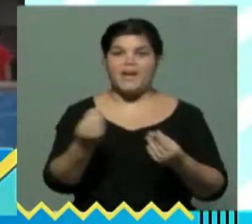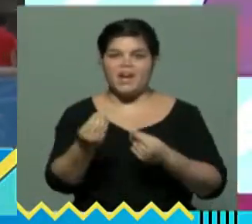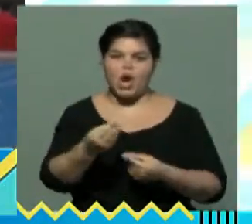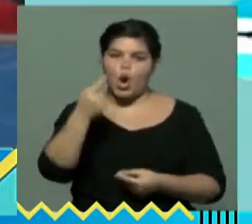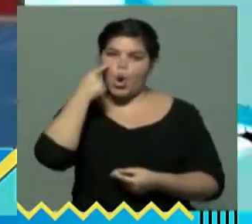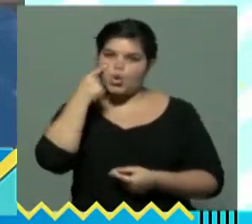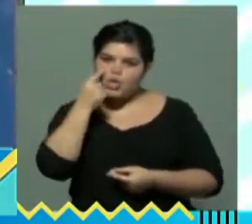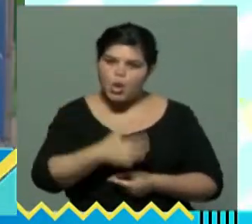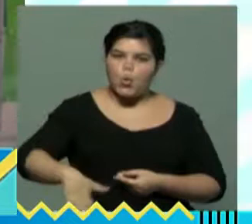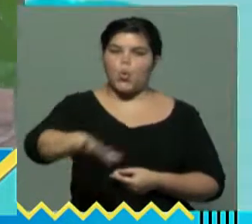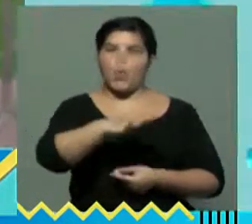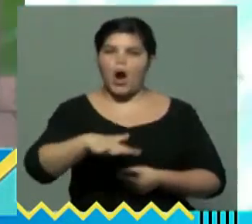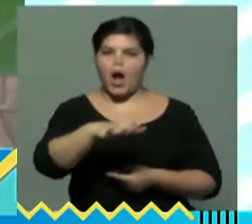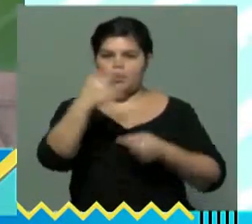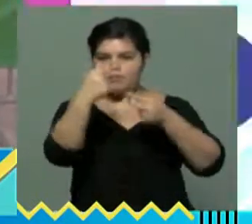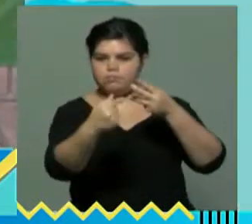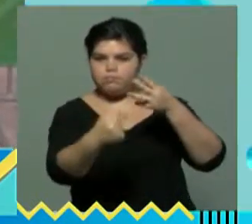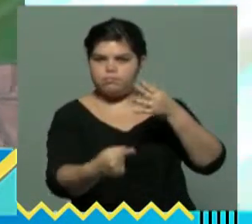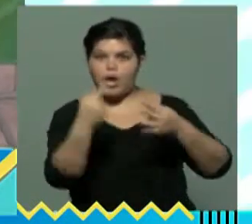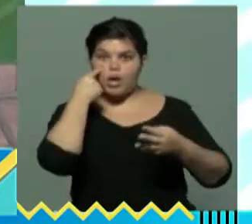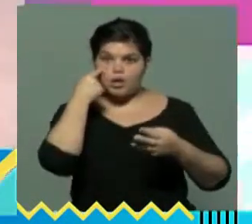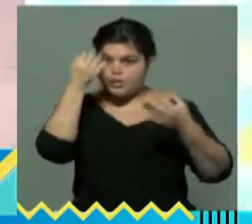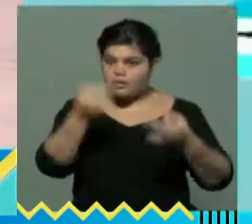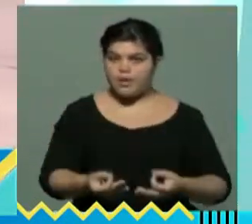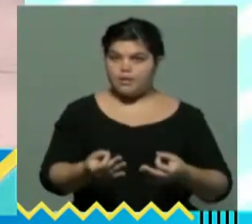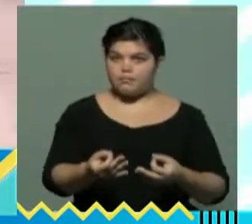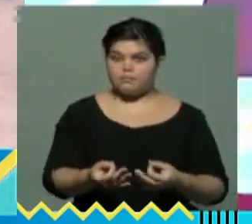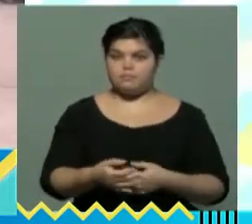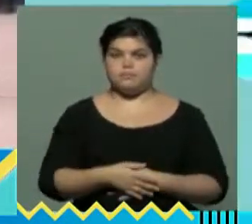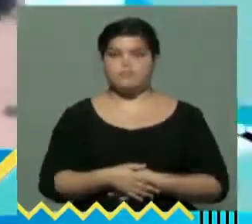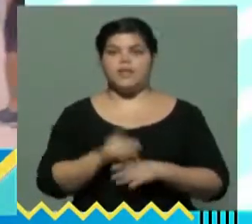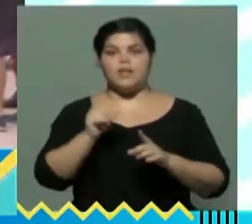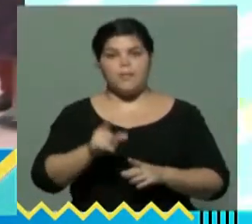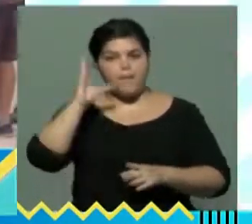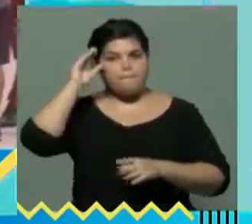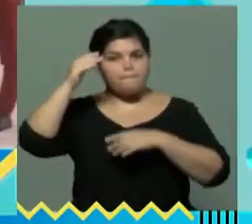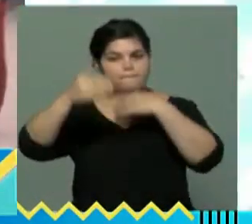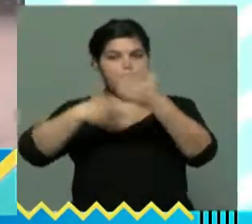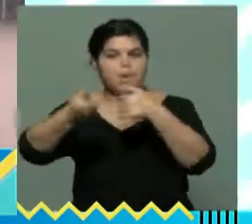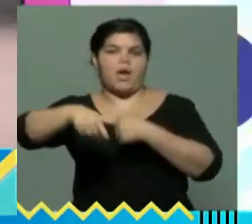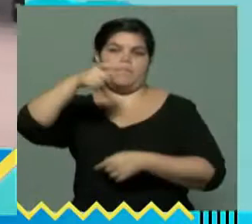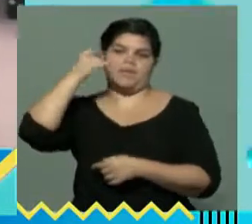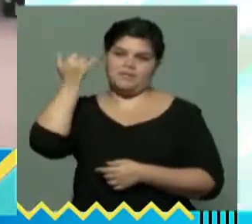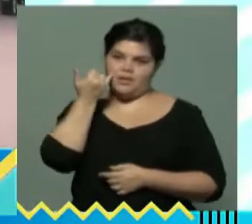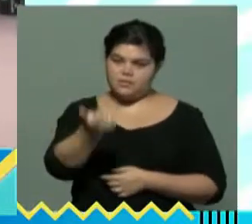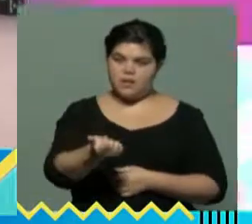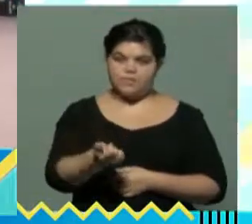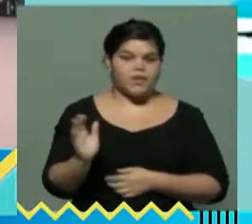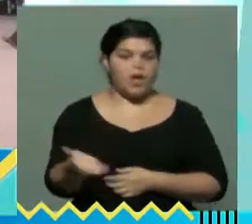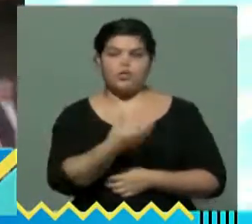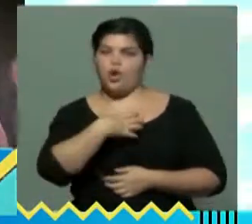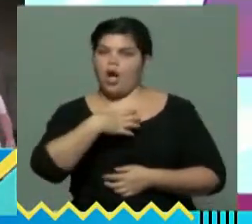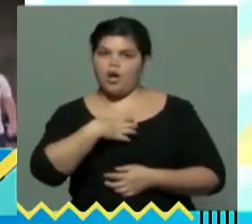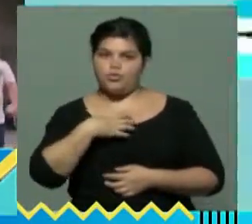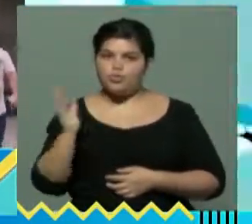lugares, circunstancias, condiciones que si no, no conocería. Y por otro lado se forman profesionalmente. A todos los alumnos en general les